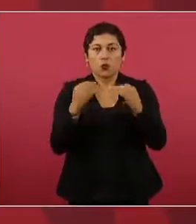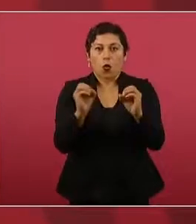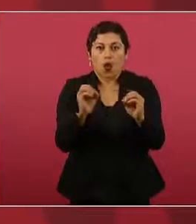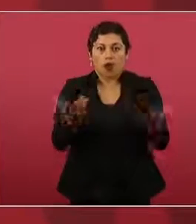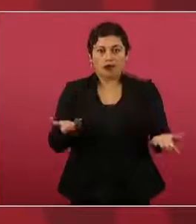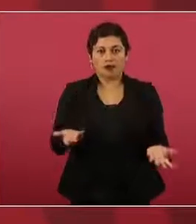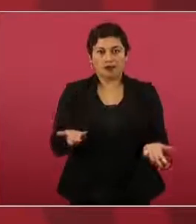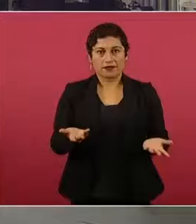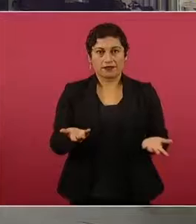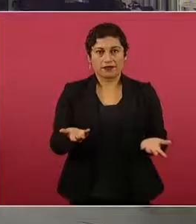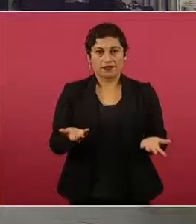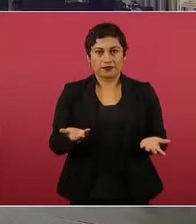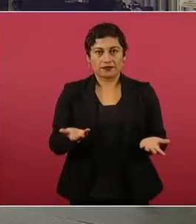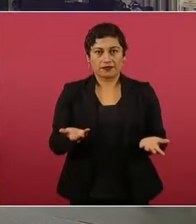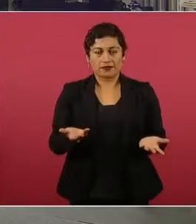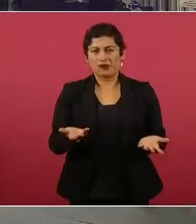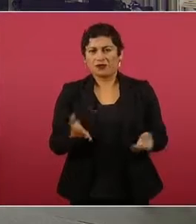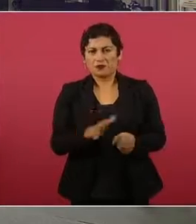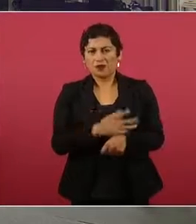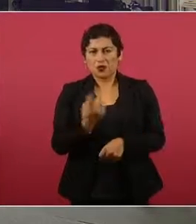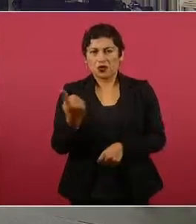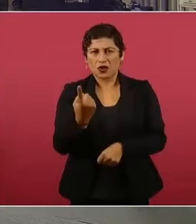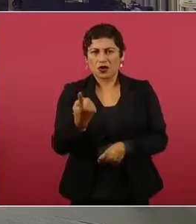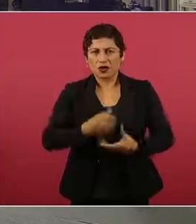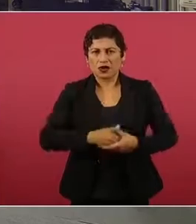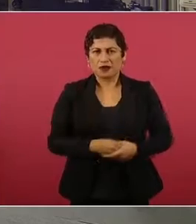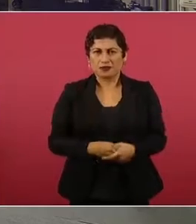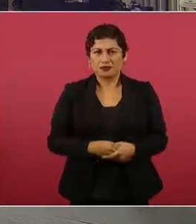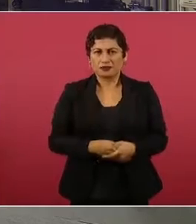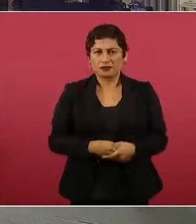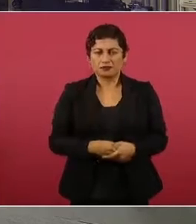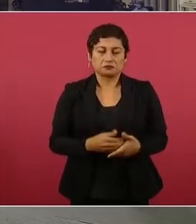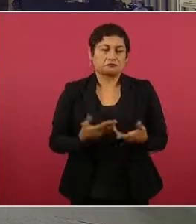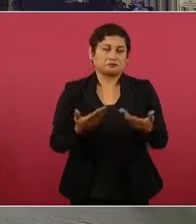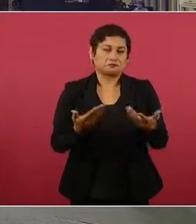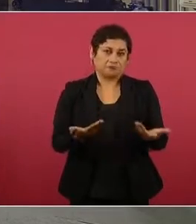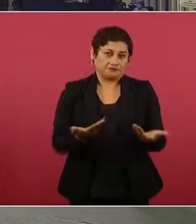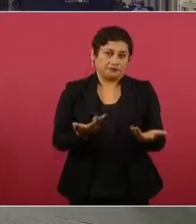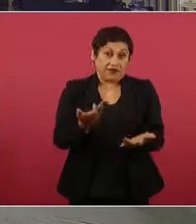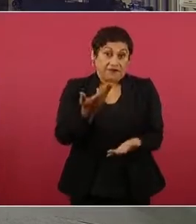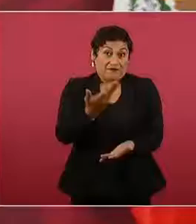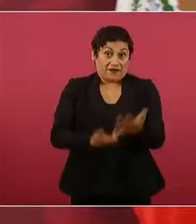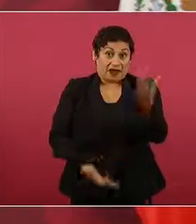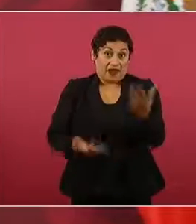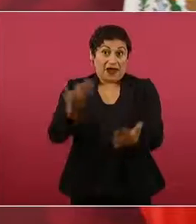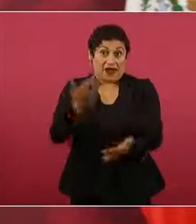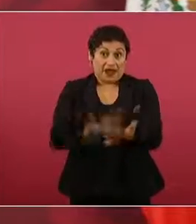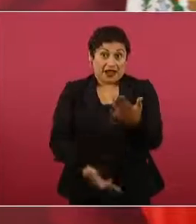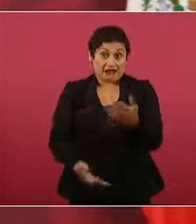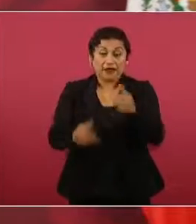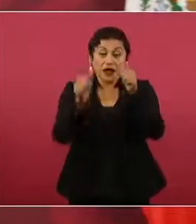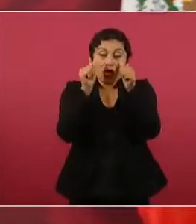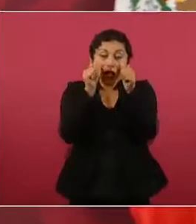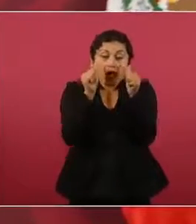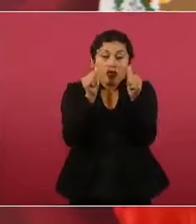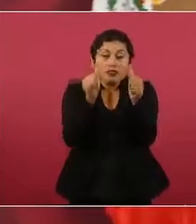Bueno, ¿y por qué no se toma en cuenta que la inflación